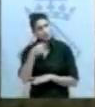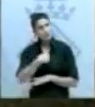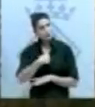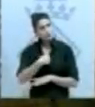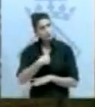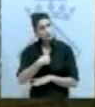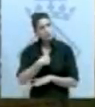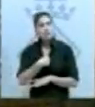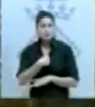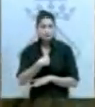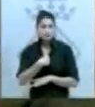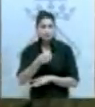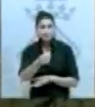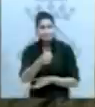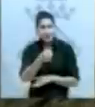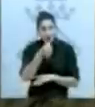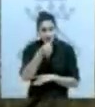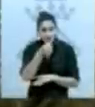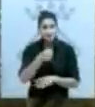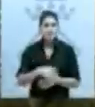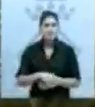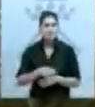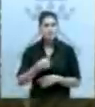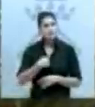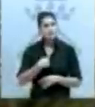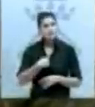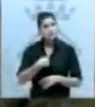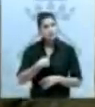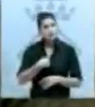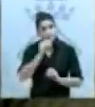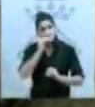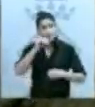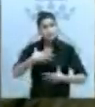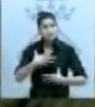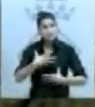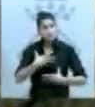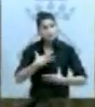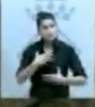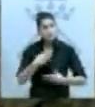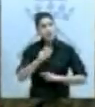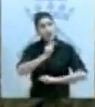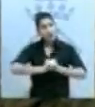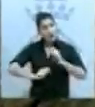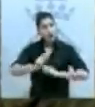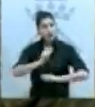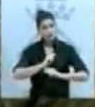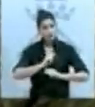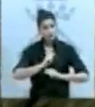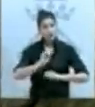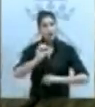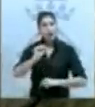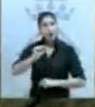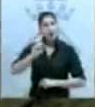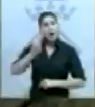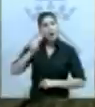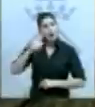No sé si se oye. Ahora, acérquese sí. Un poquito. Gracias. Mi nombre es Ricardo Pérez Accino y comparezco ante este pleno en representación de la asociación ANAMIB.